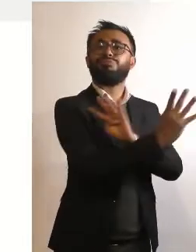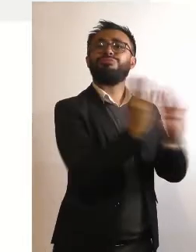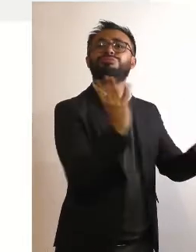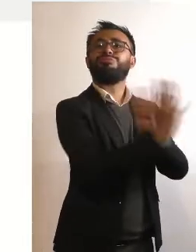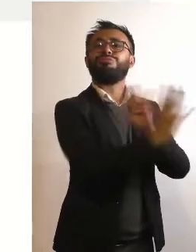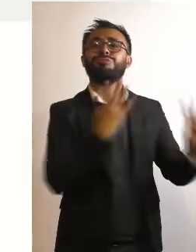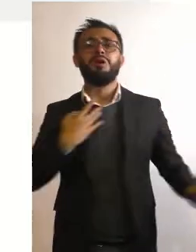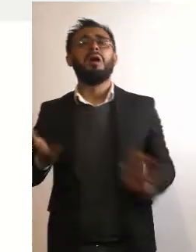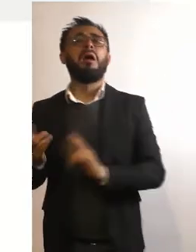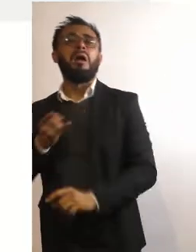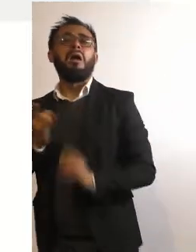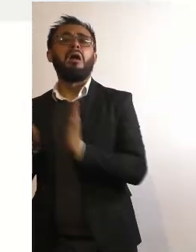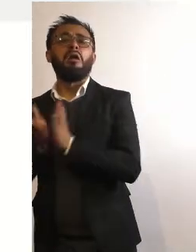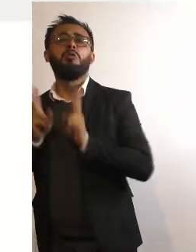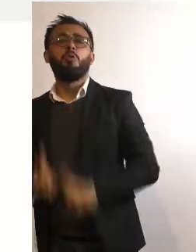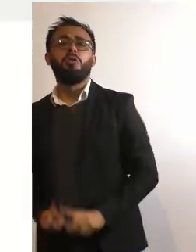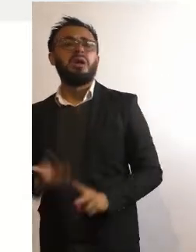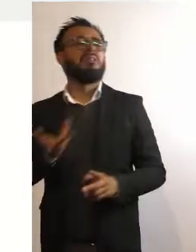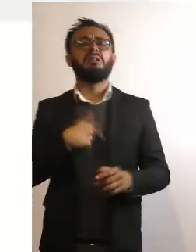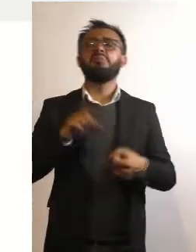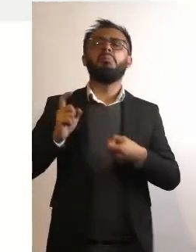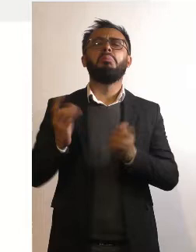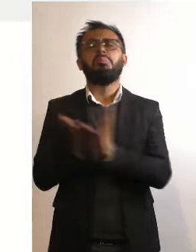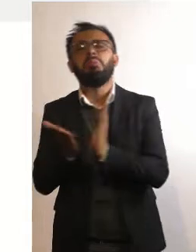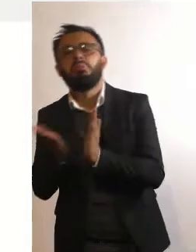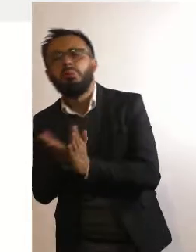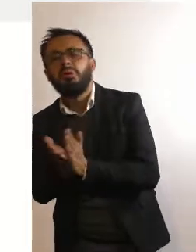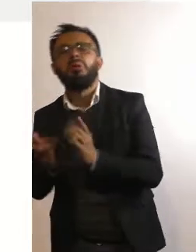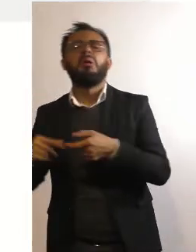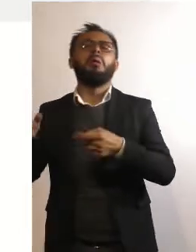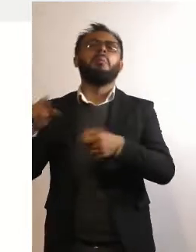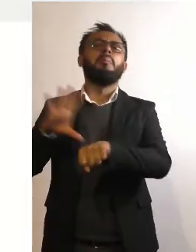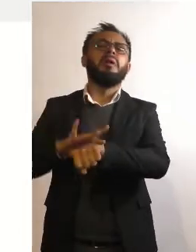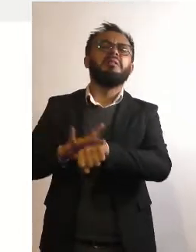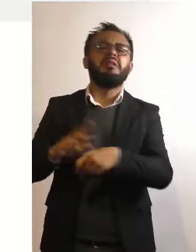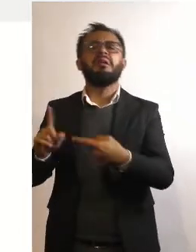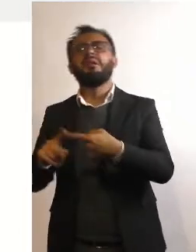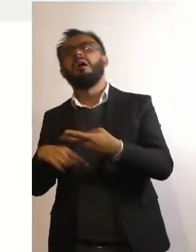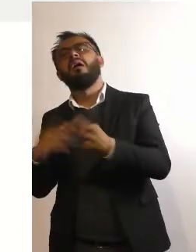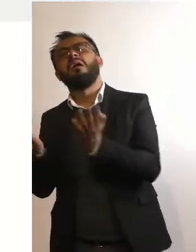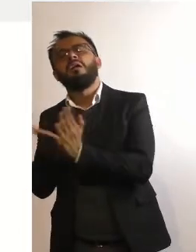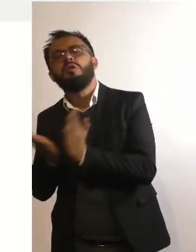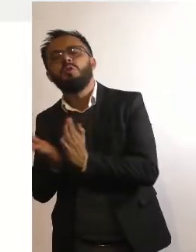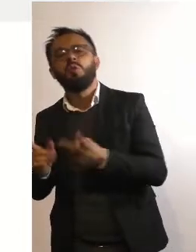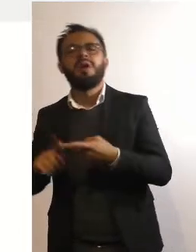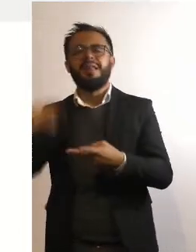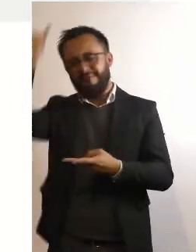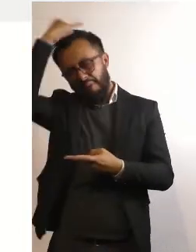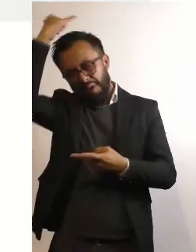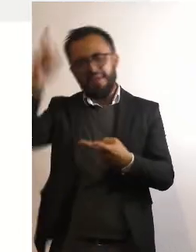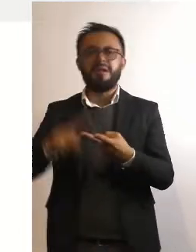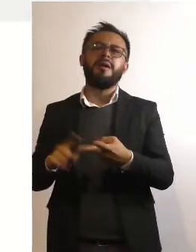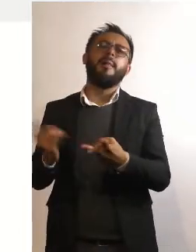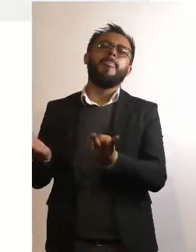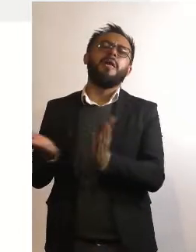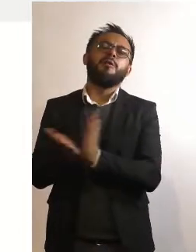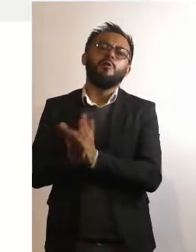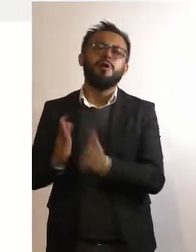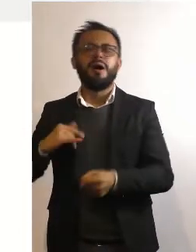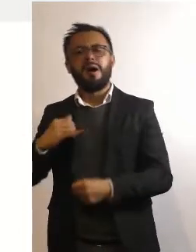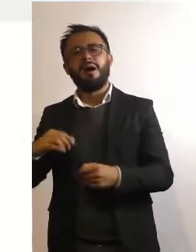pregrado de medicina, de instrumentación quirúrgica, algunos de enfermería aún en el área administrativa, de